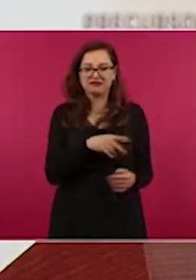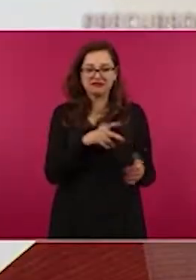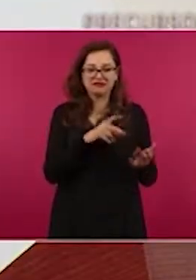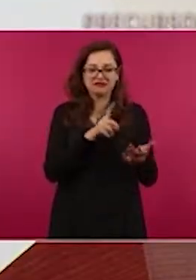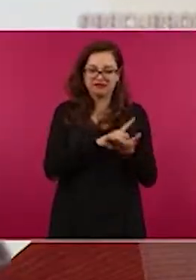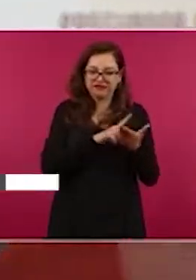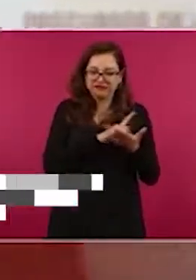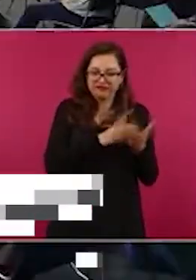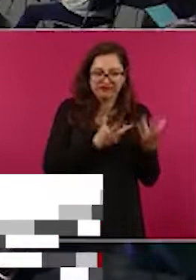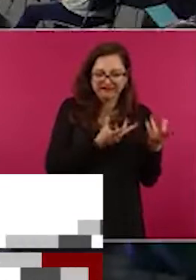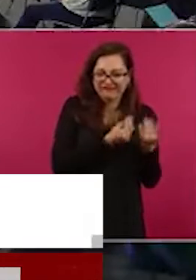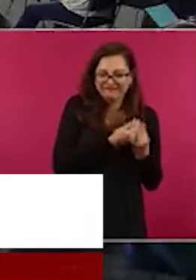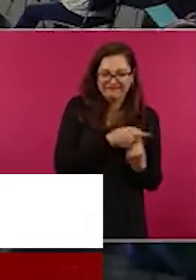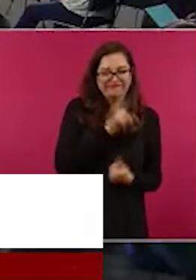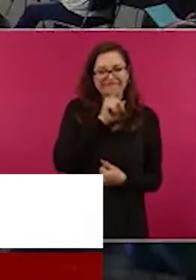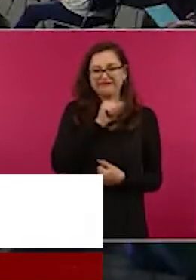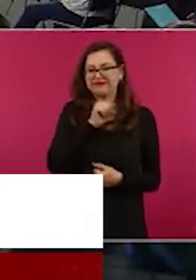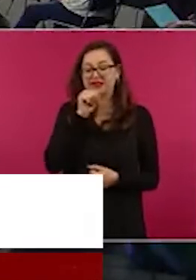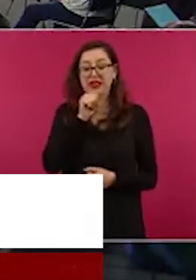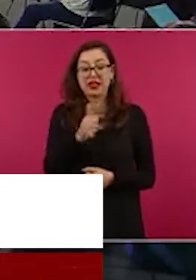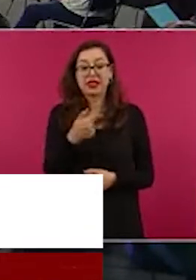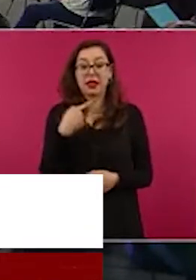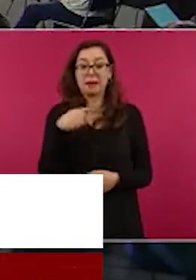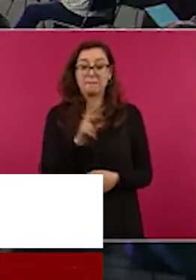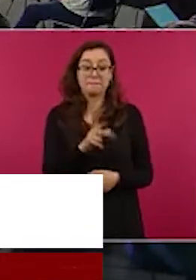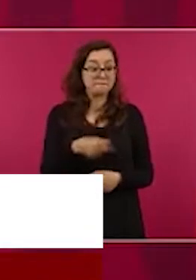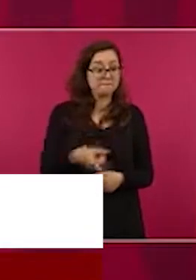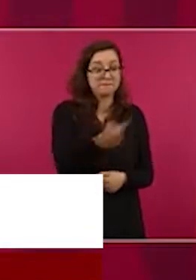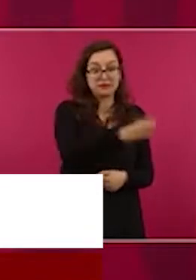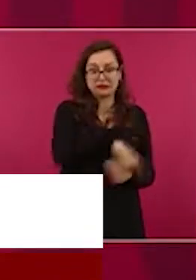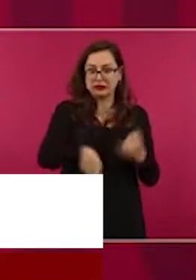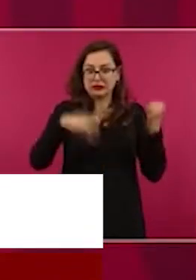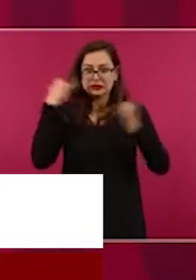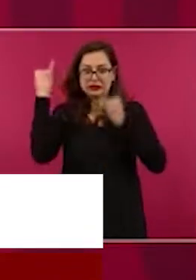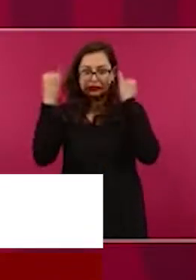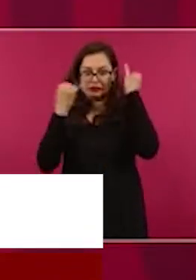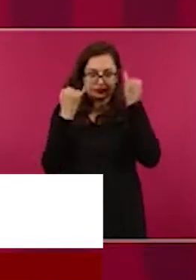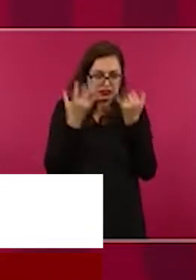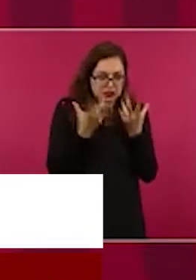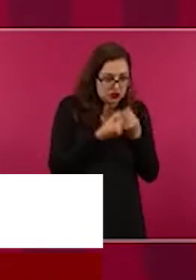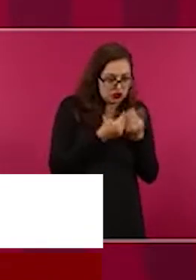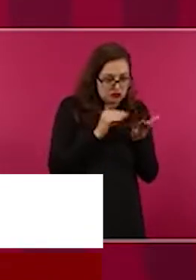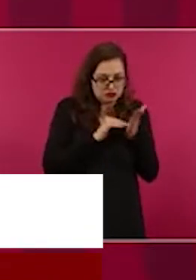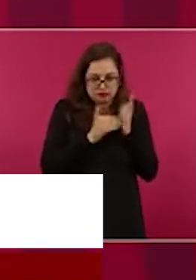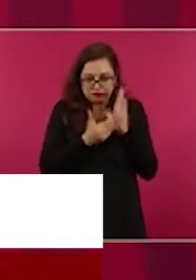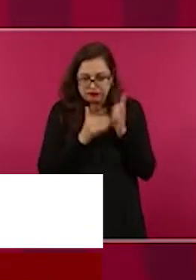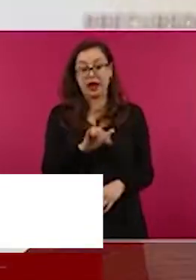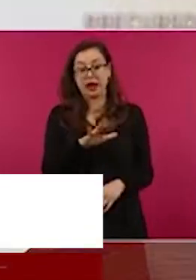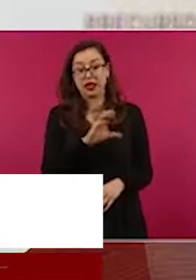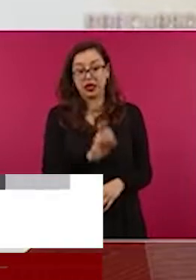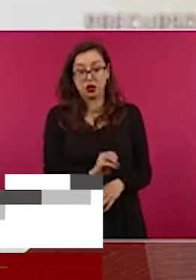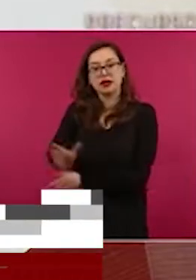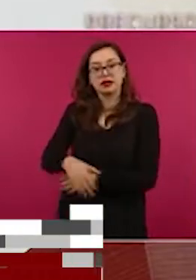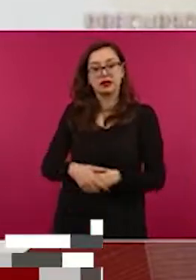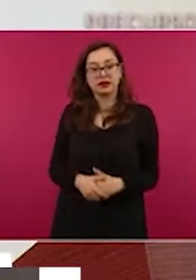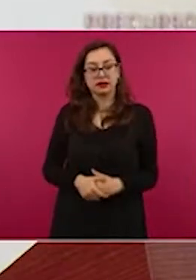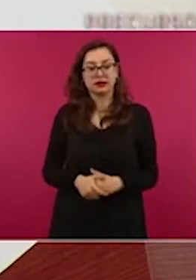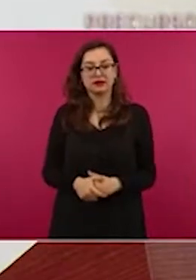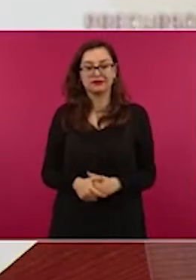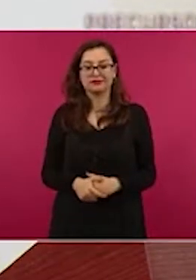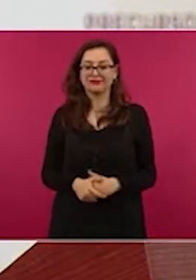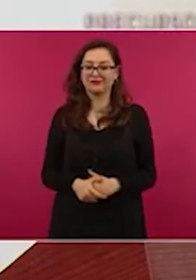El presidente López Obrador dijo que el gobernador electo Américo Villarreal vuelve al Senado porque busca defenderse de la